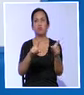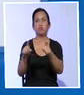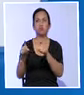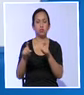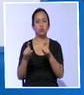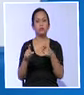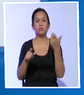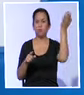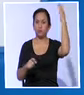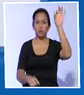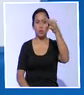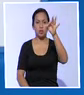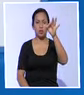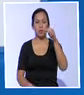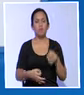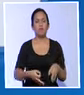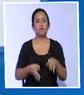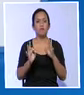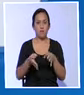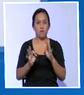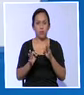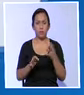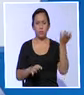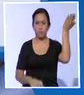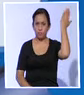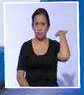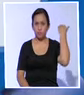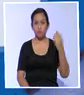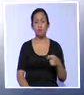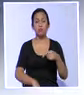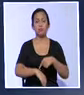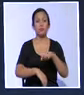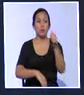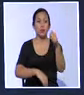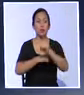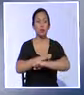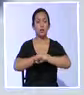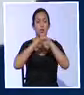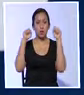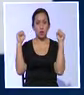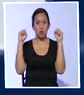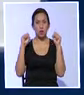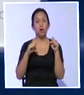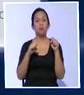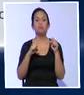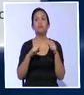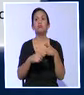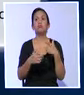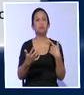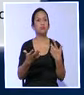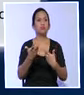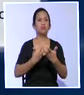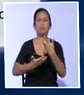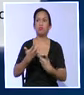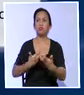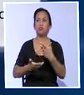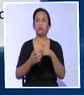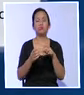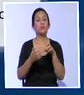efectuada el 19 de febrero pasado a las 10 de la mañana también está convocada una rueda de prensa de la asambleísta